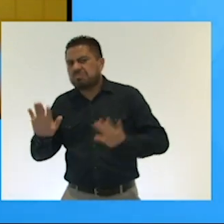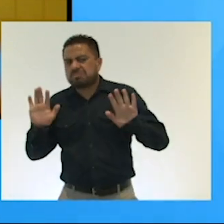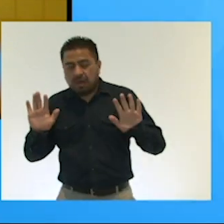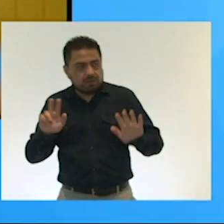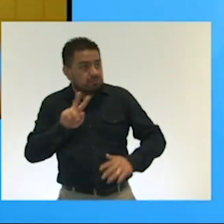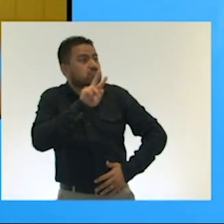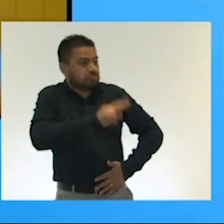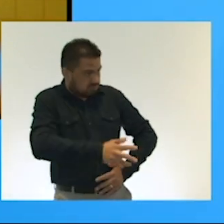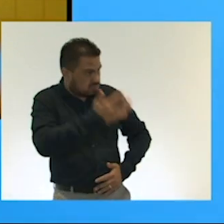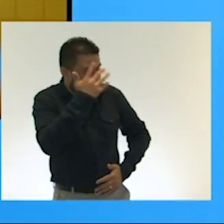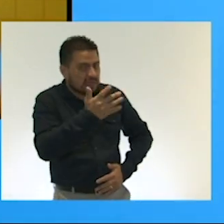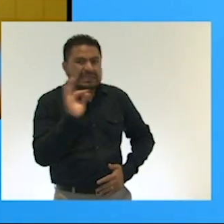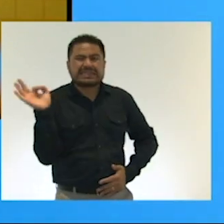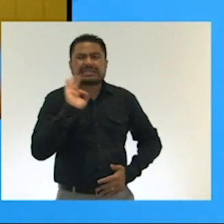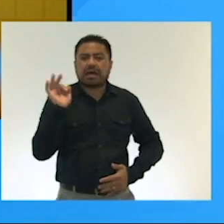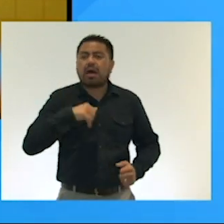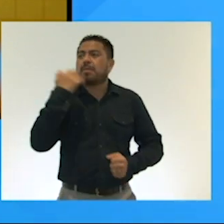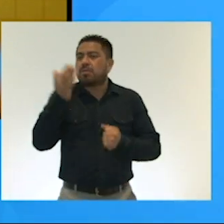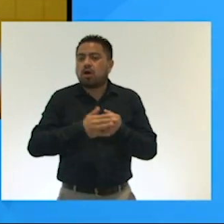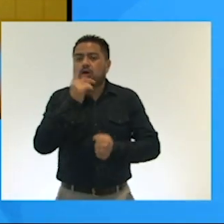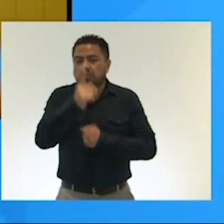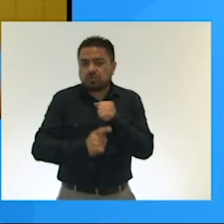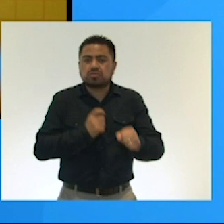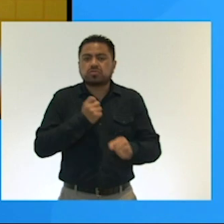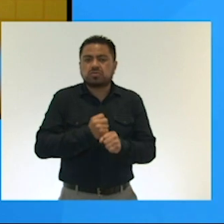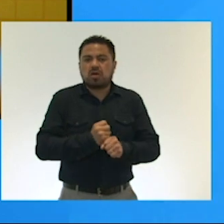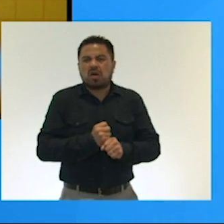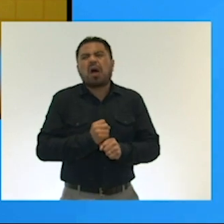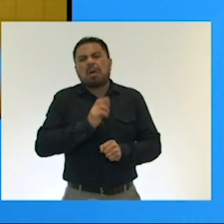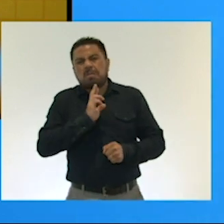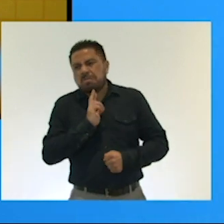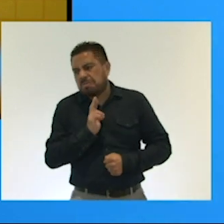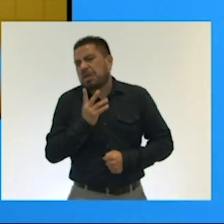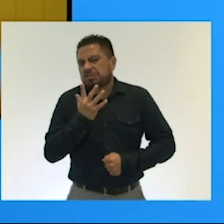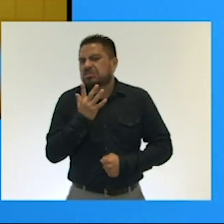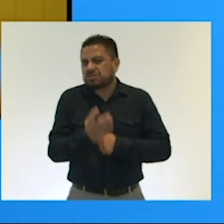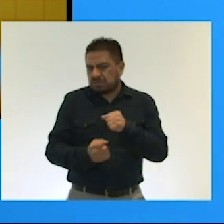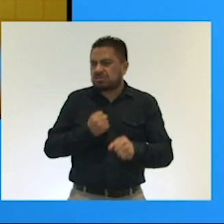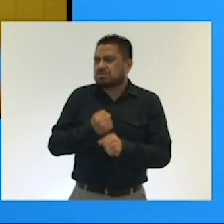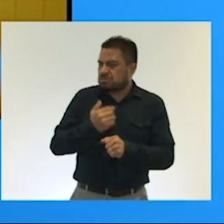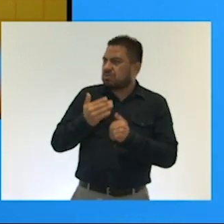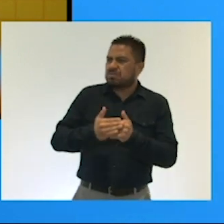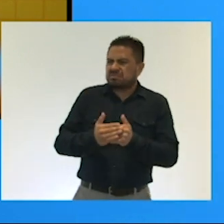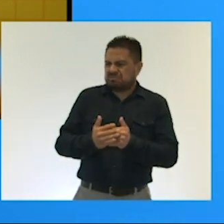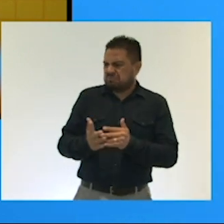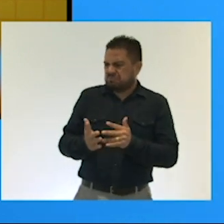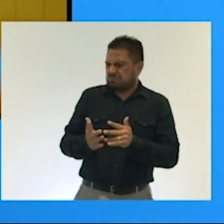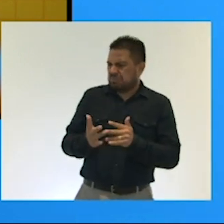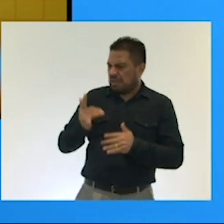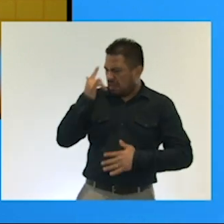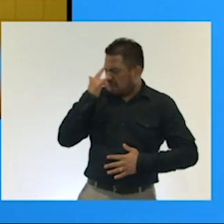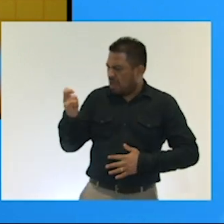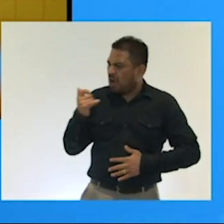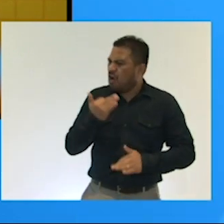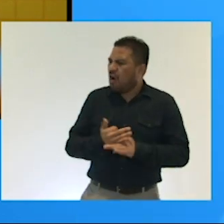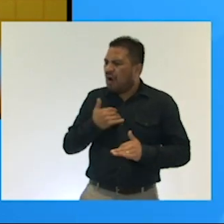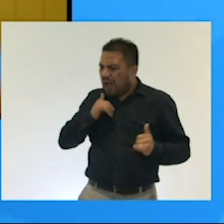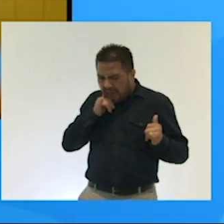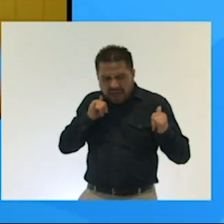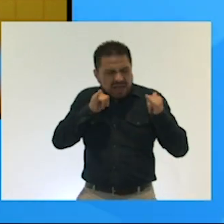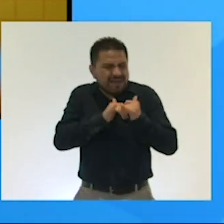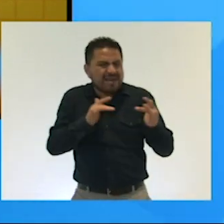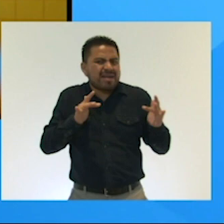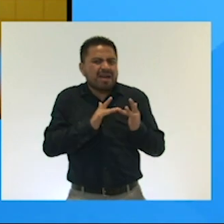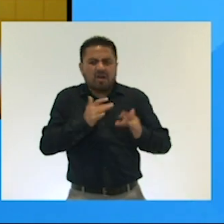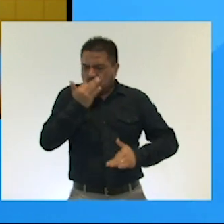Sí, quizá el próximo año. O en 5 mejor. ¡Qué raro! Acabo de hablar con ella y me dijo que